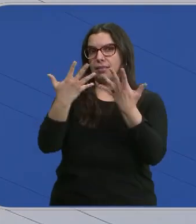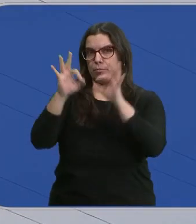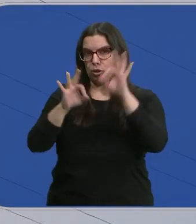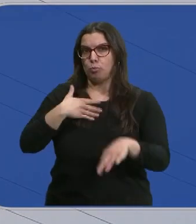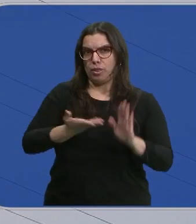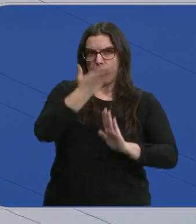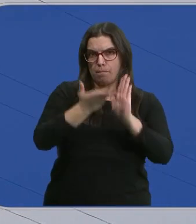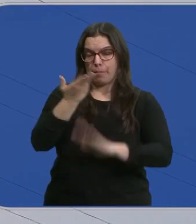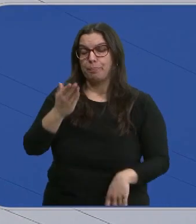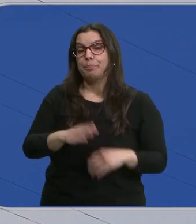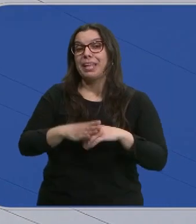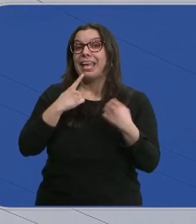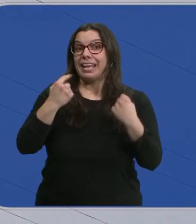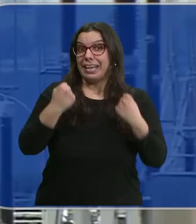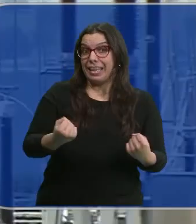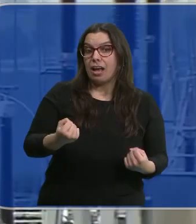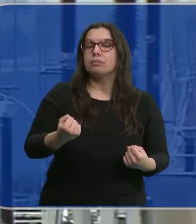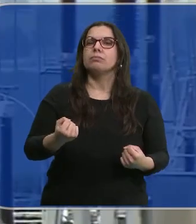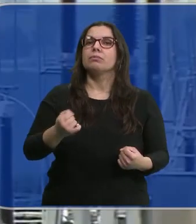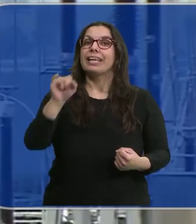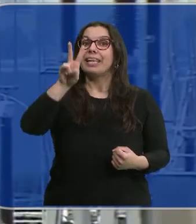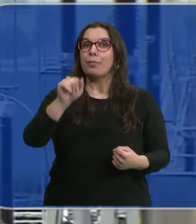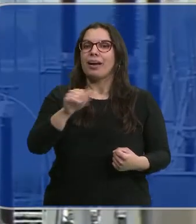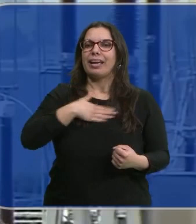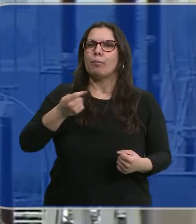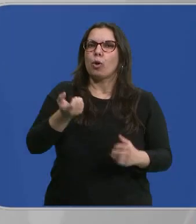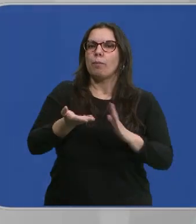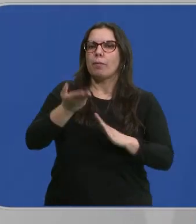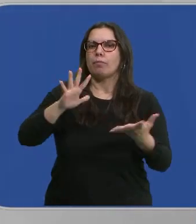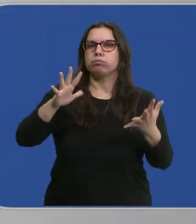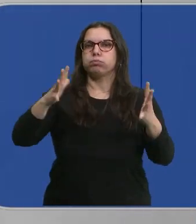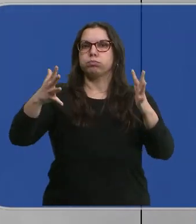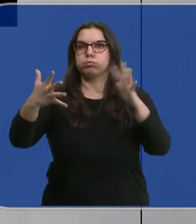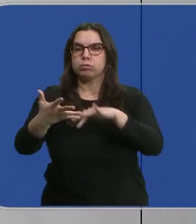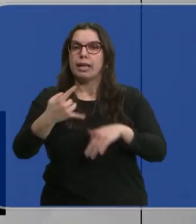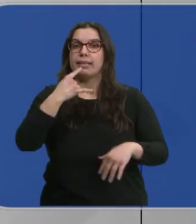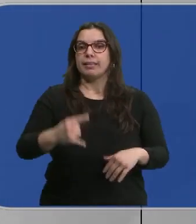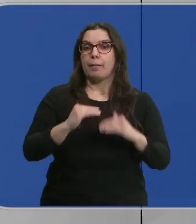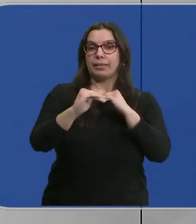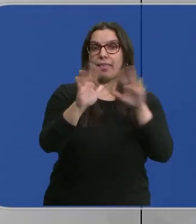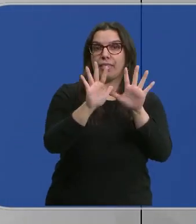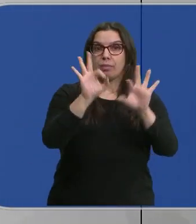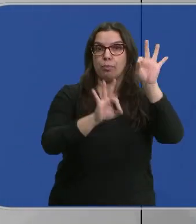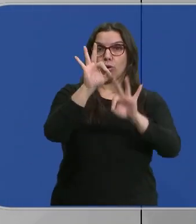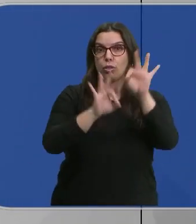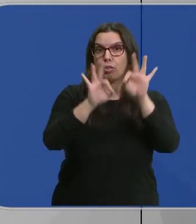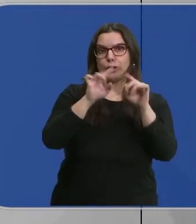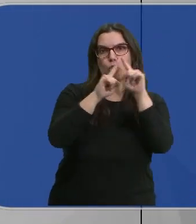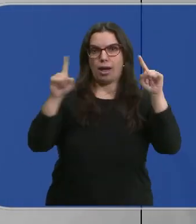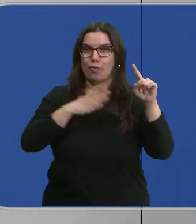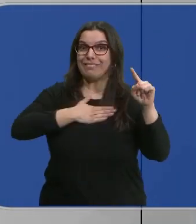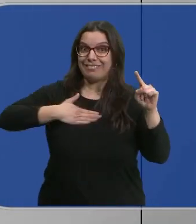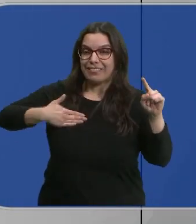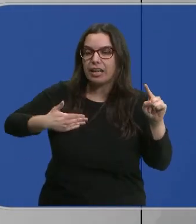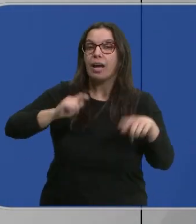10%. En energía, la recuperación del IVA se planteaba de forma progresiva. La electricidad se iba a mantener en el 10% durante todo el